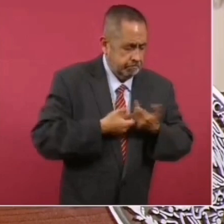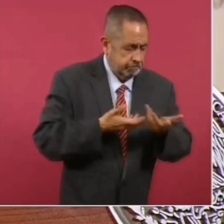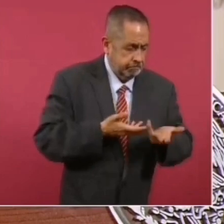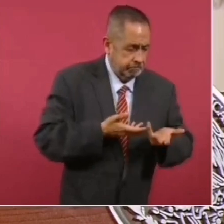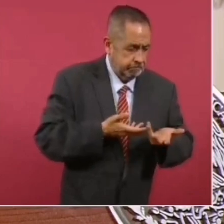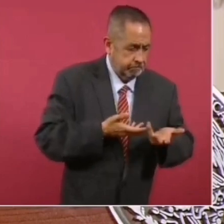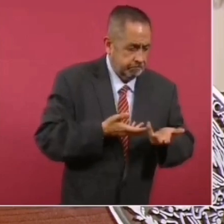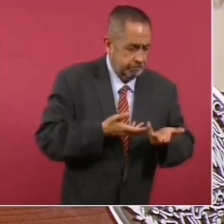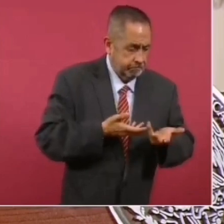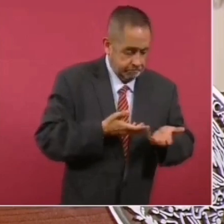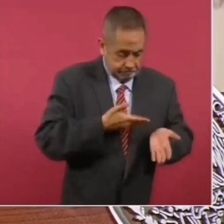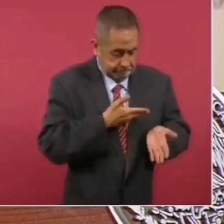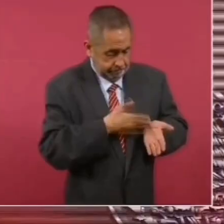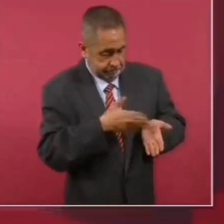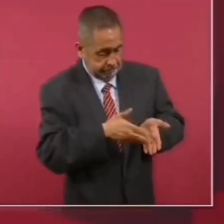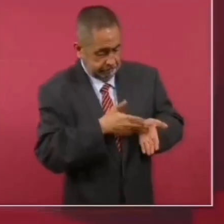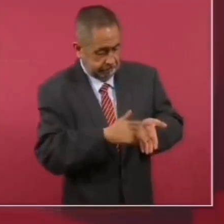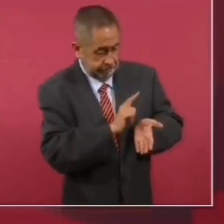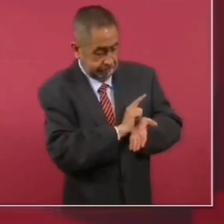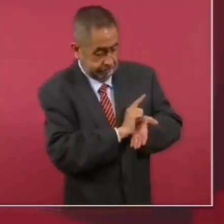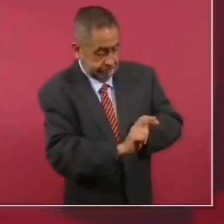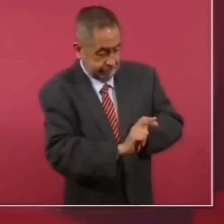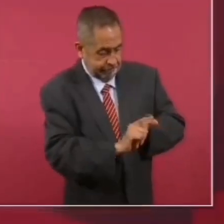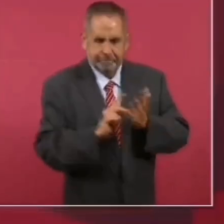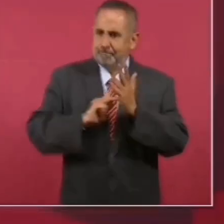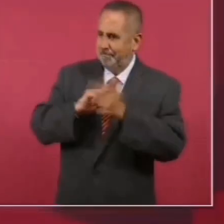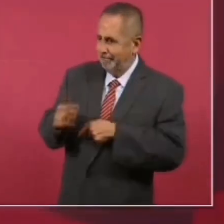nada más para dejar en cero el marcador,